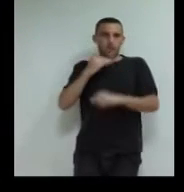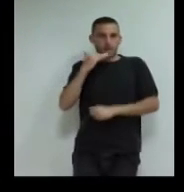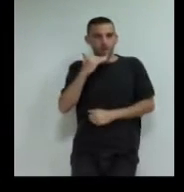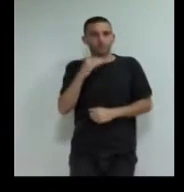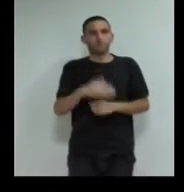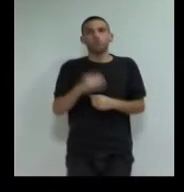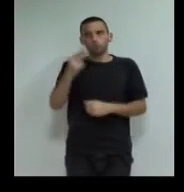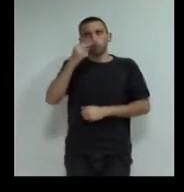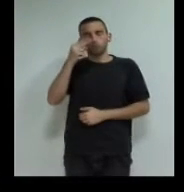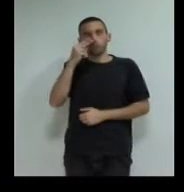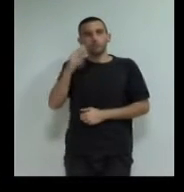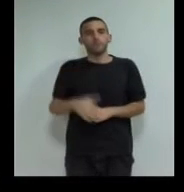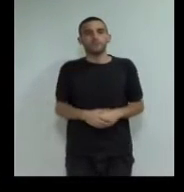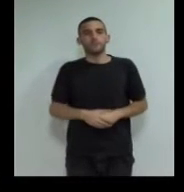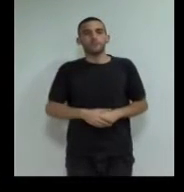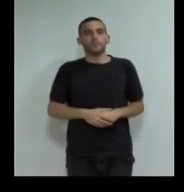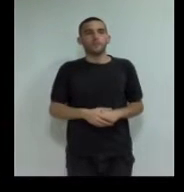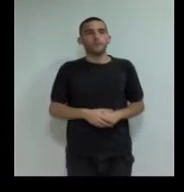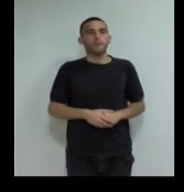Claro. Y muy interesante.